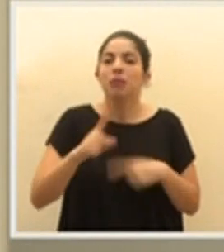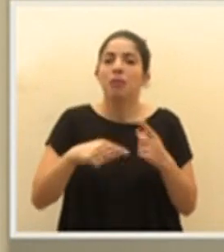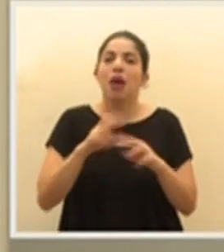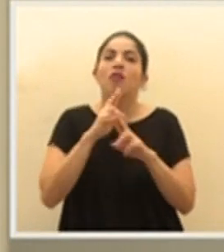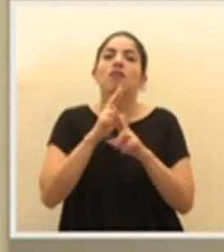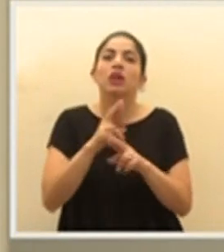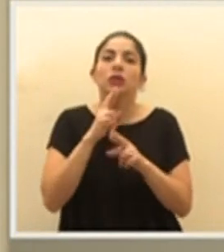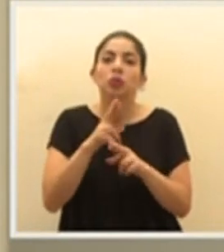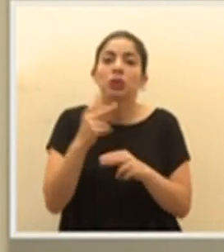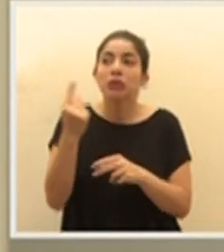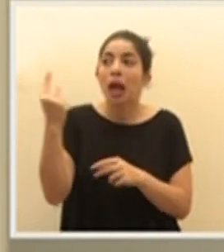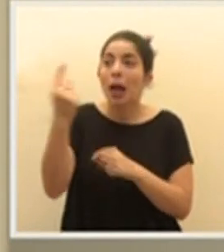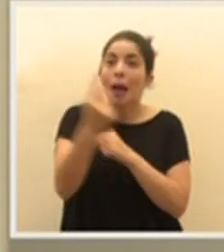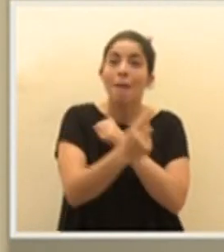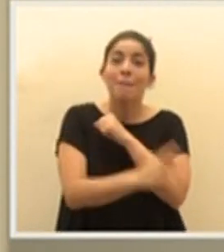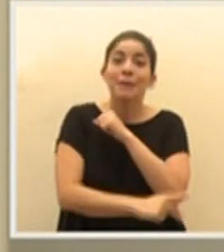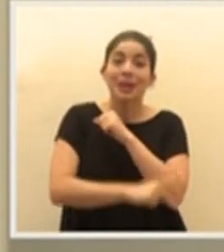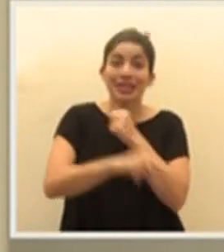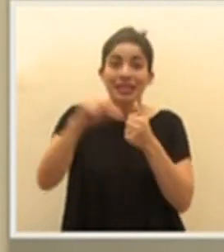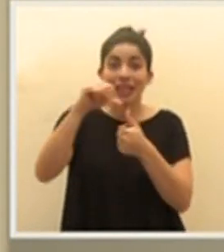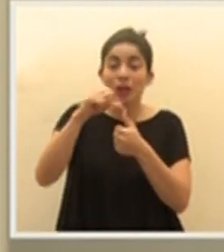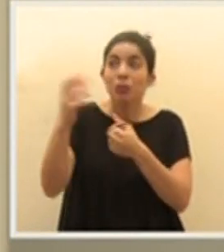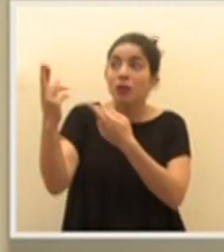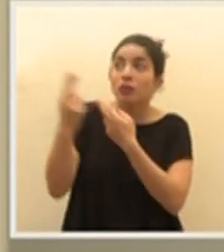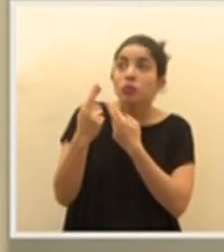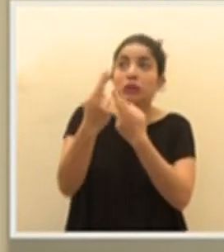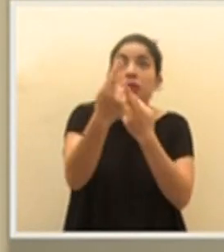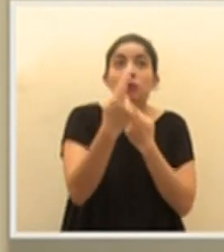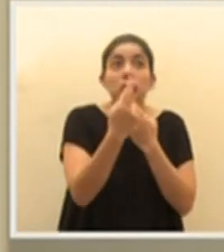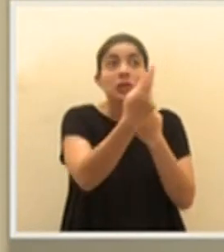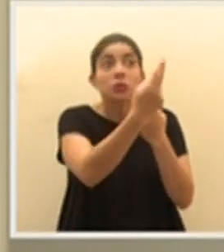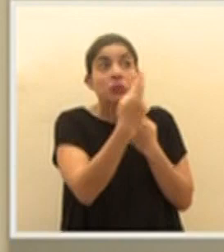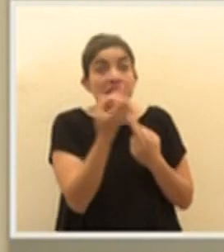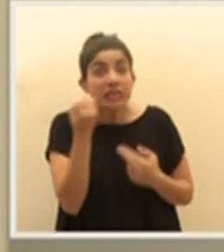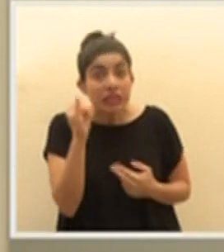del resto de los países centroamericanos si